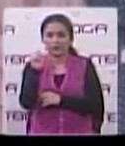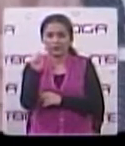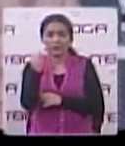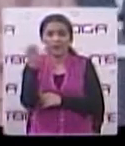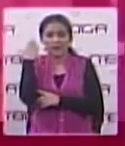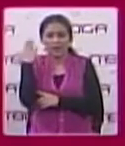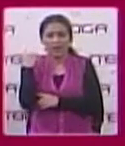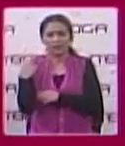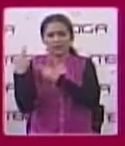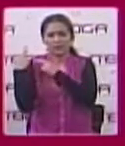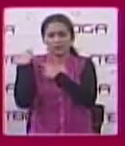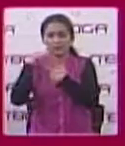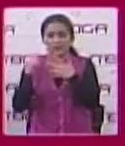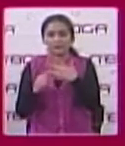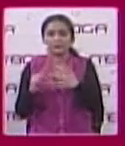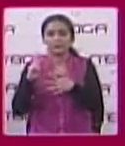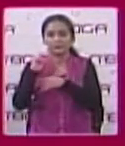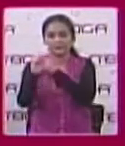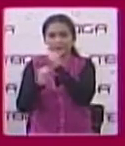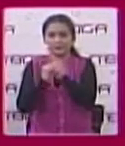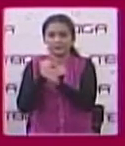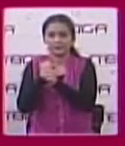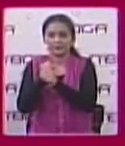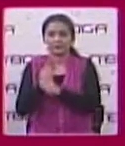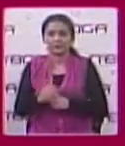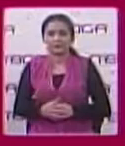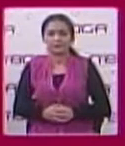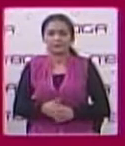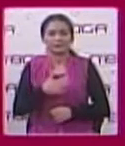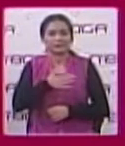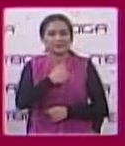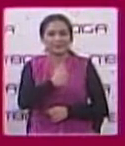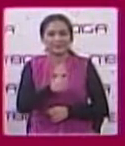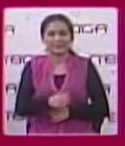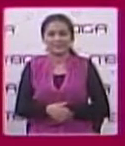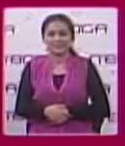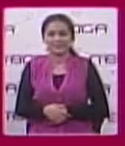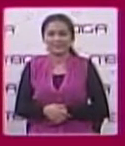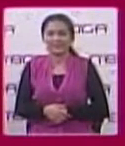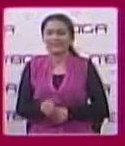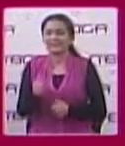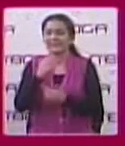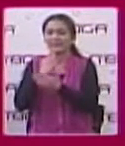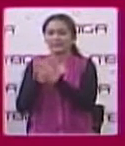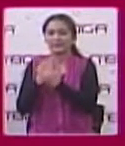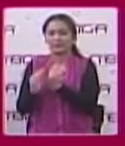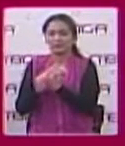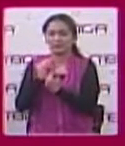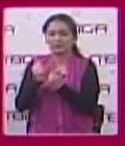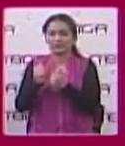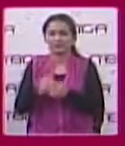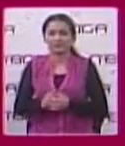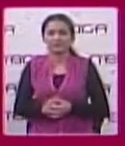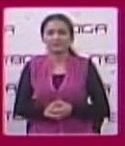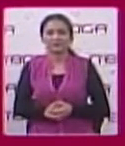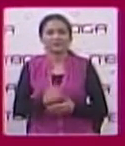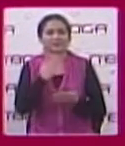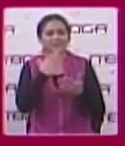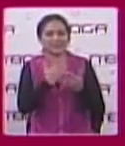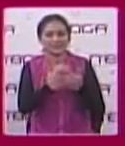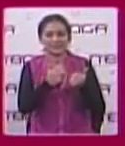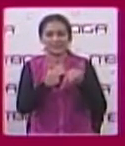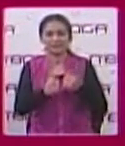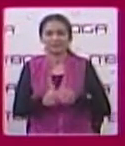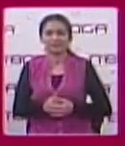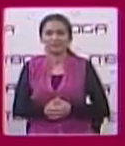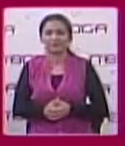los últimos 7 años. Luz María, bienvenida en Boga, ¿cómo está? Muchas gracias por la entrevista. Gracias a usted por